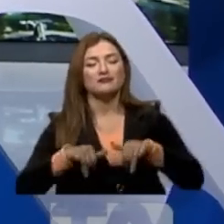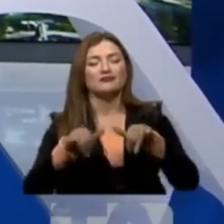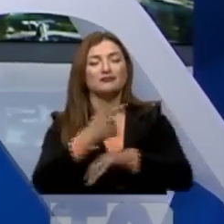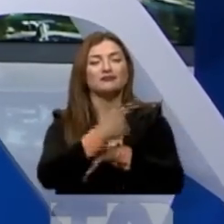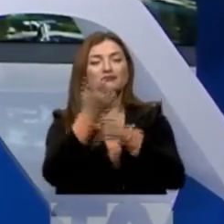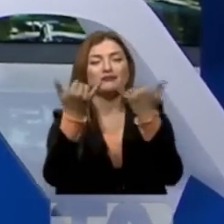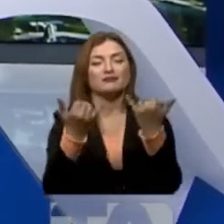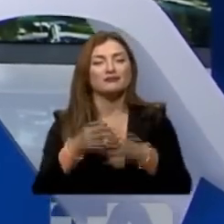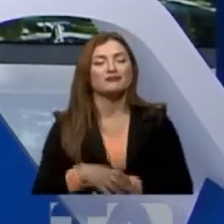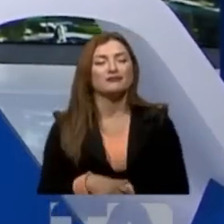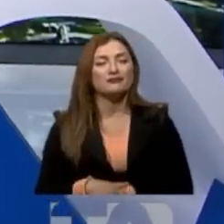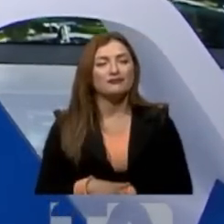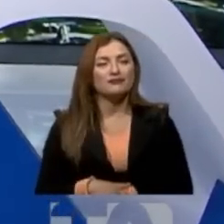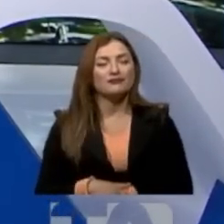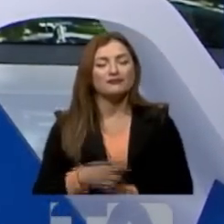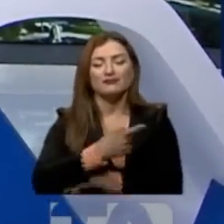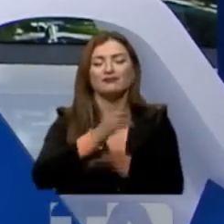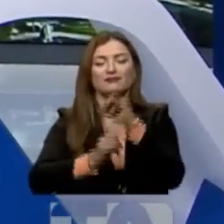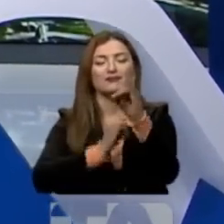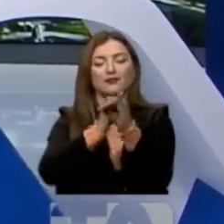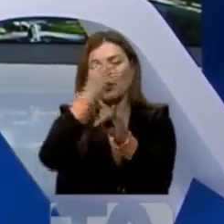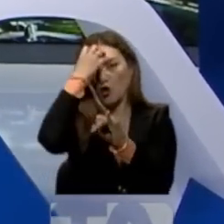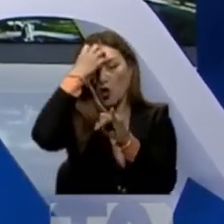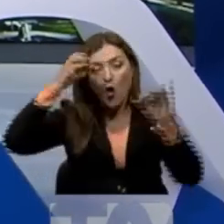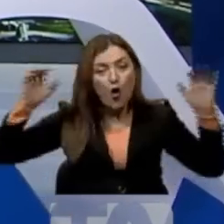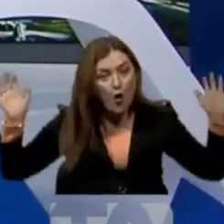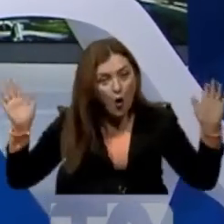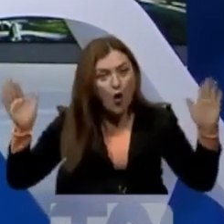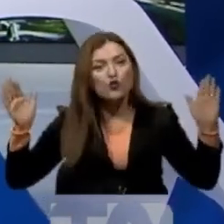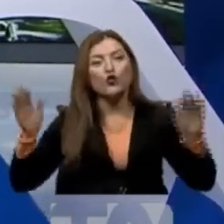El Día Internacional del Cóndor Andino. Ave emblemática.